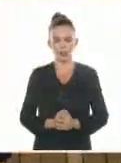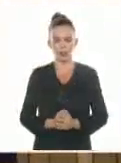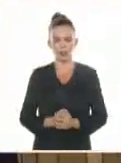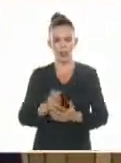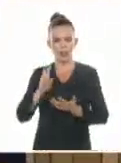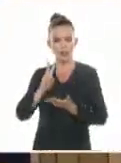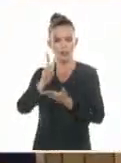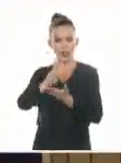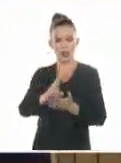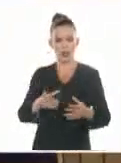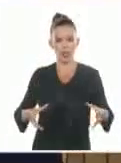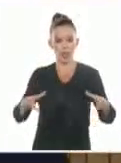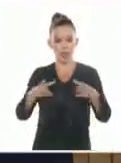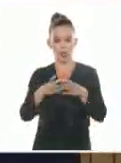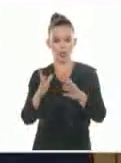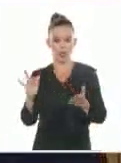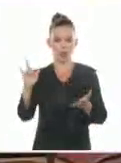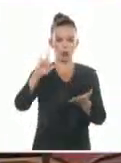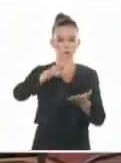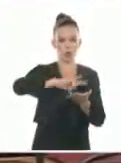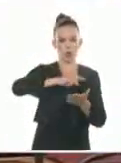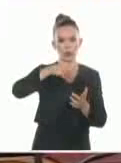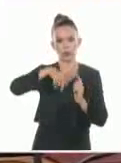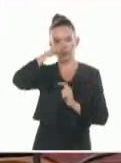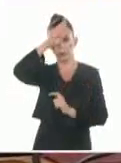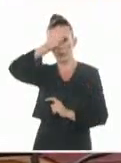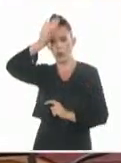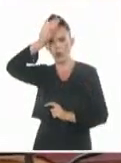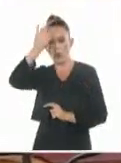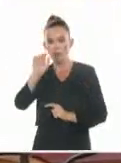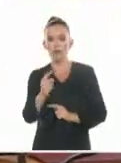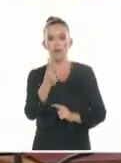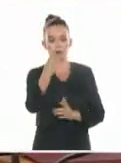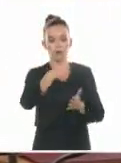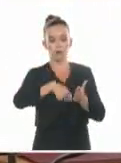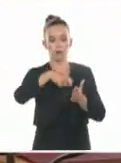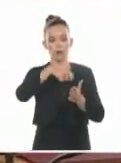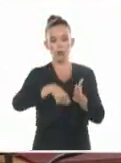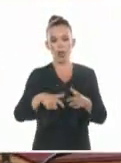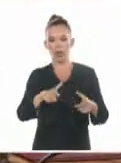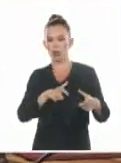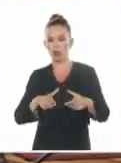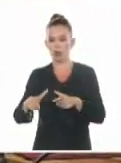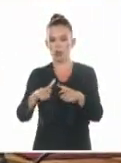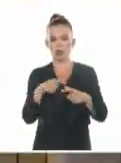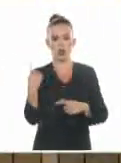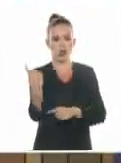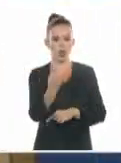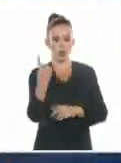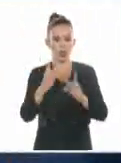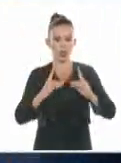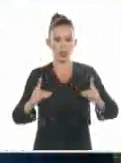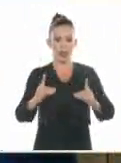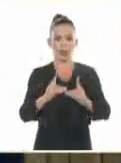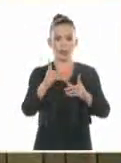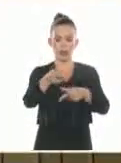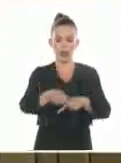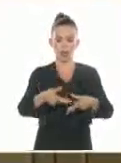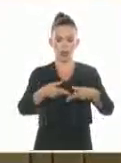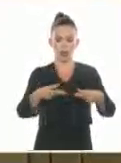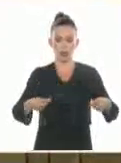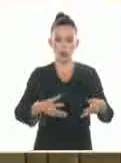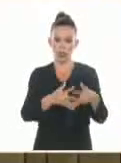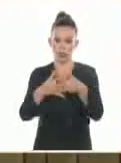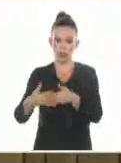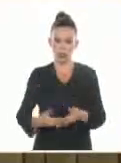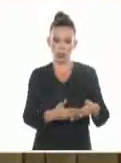delegación a Cuba, por primera vez organizada por la Asociación Nacional de Departamentos de Agricultura de Estados Unidos, forma parte del